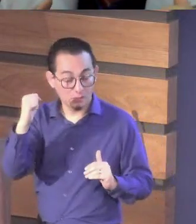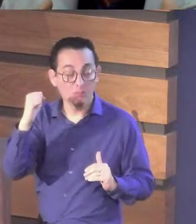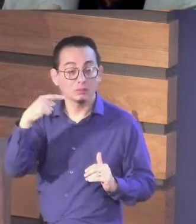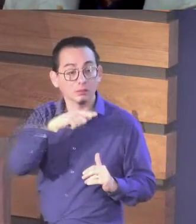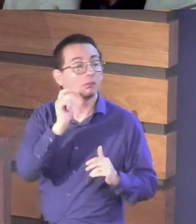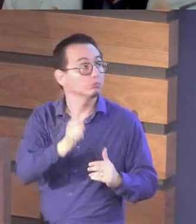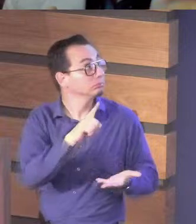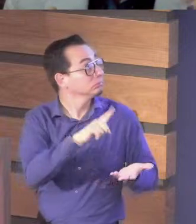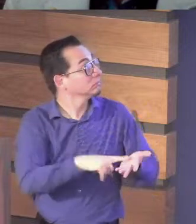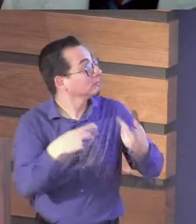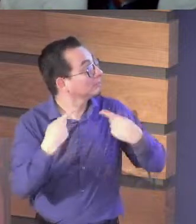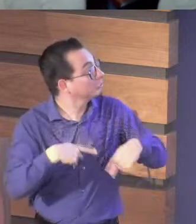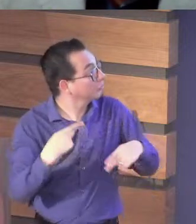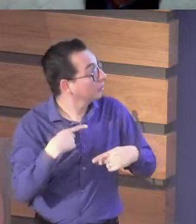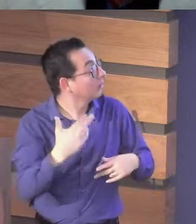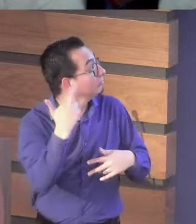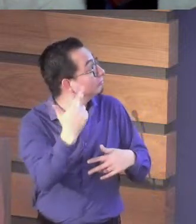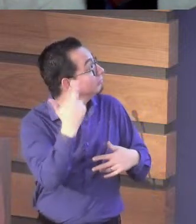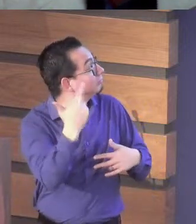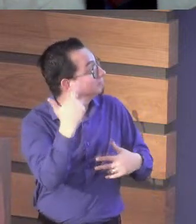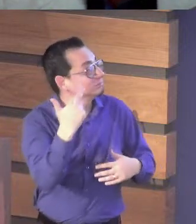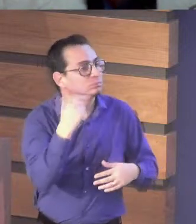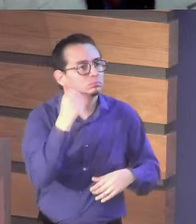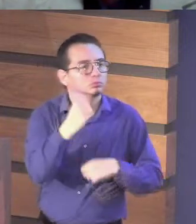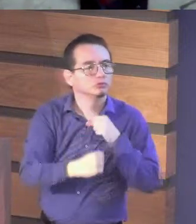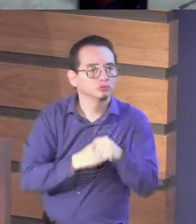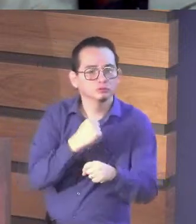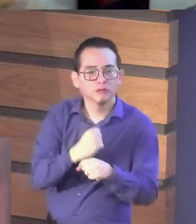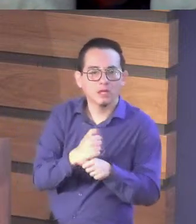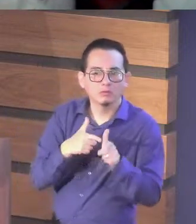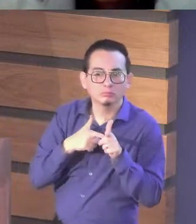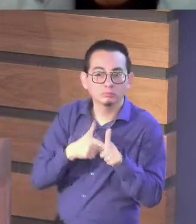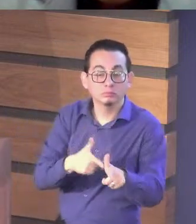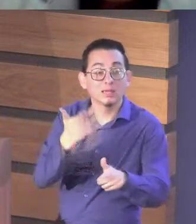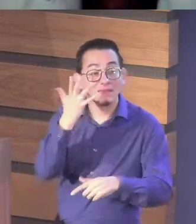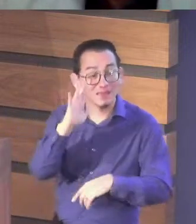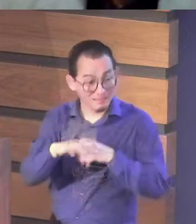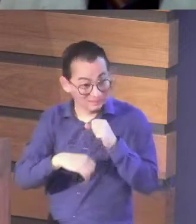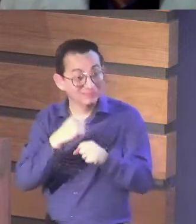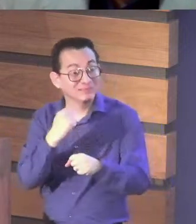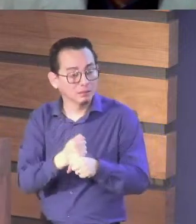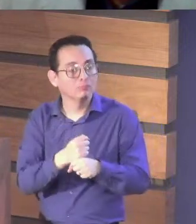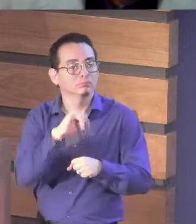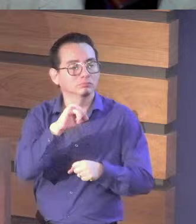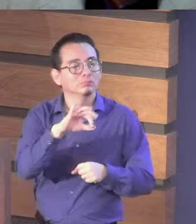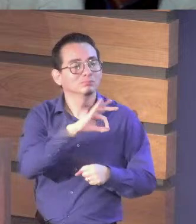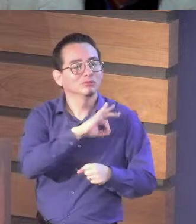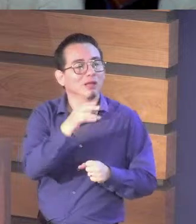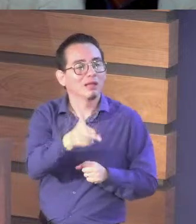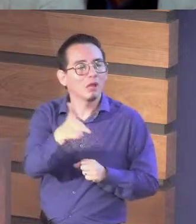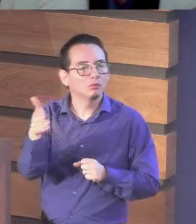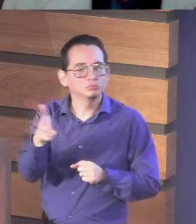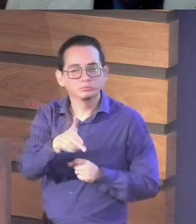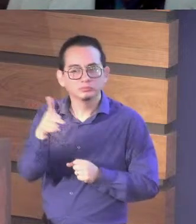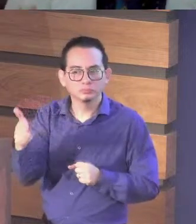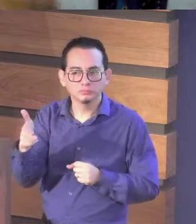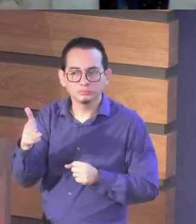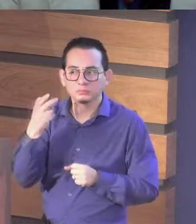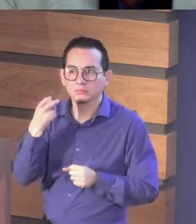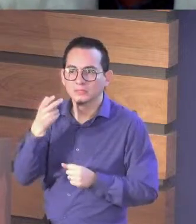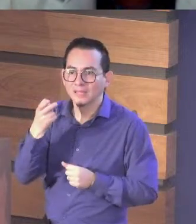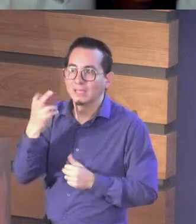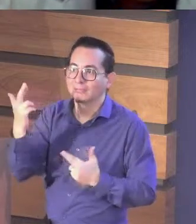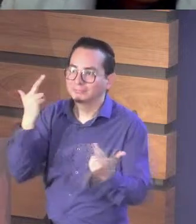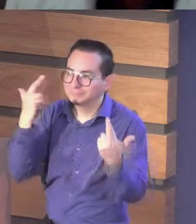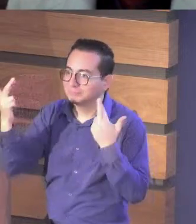aquellas personas que llevan más tiempo tienden a tener más hipoacusia y por ende a